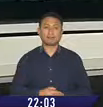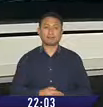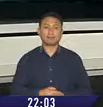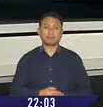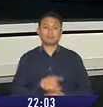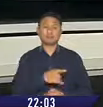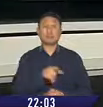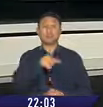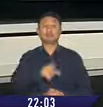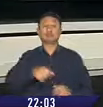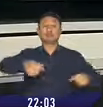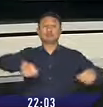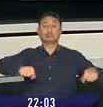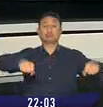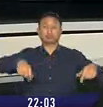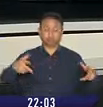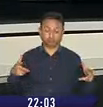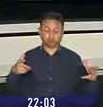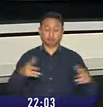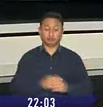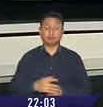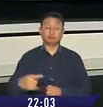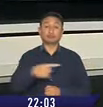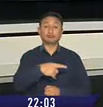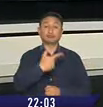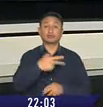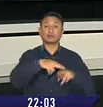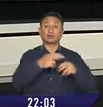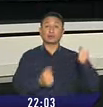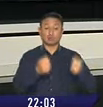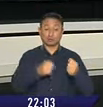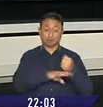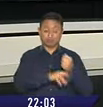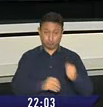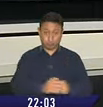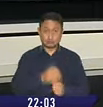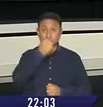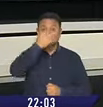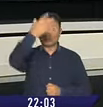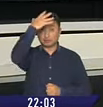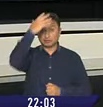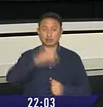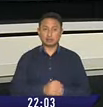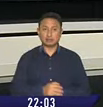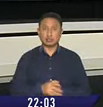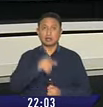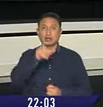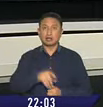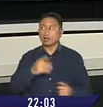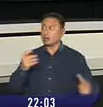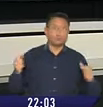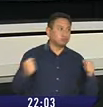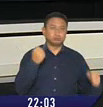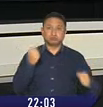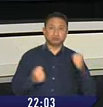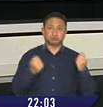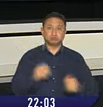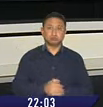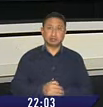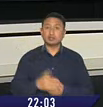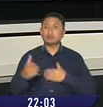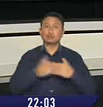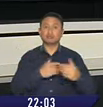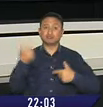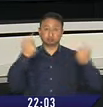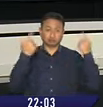Desconocidos en motocicletas trataron de robar un vehículo en Santo Domingo de los Áchilas. La desesperación del conductor es tal que, pese a